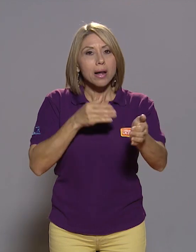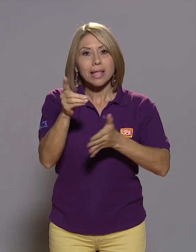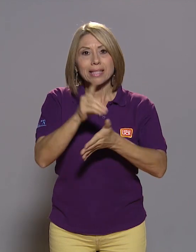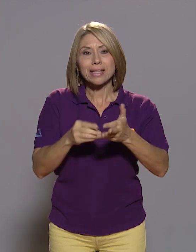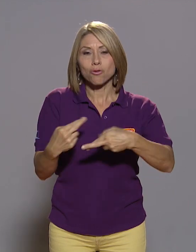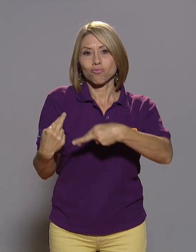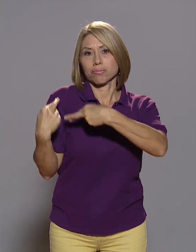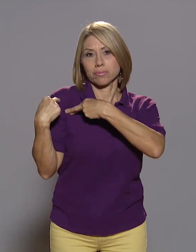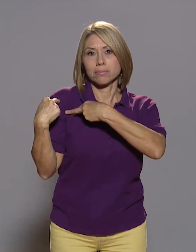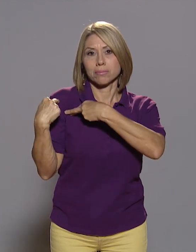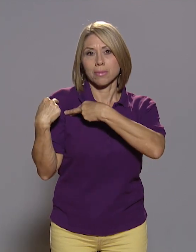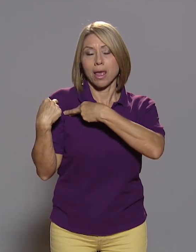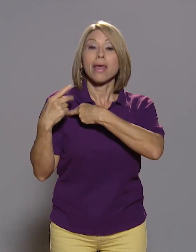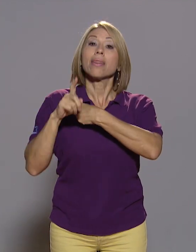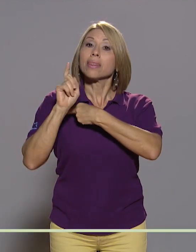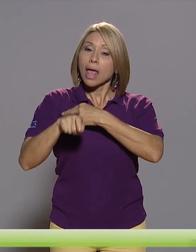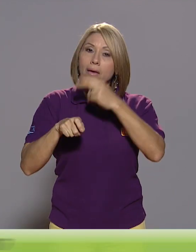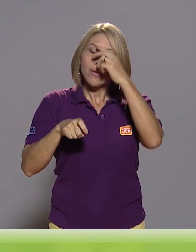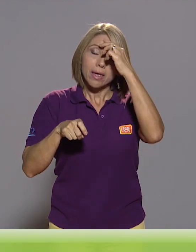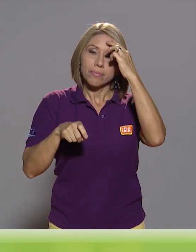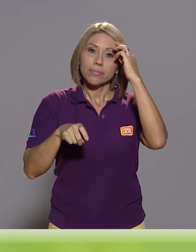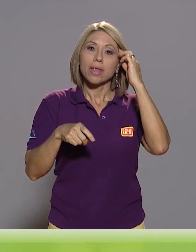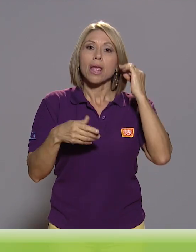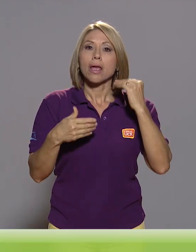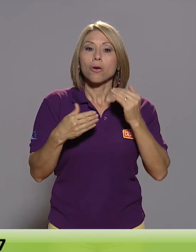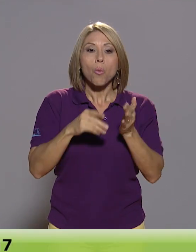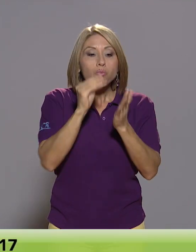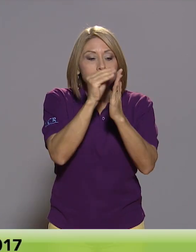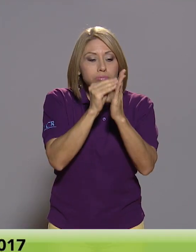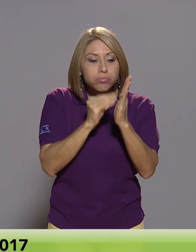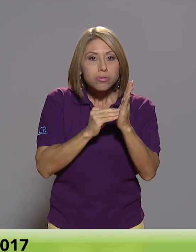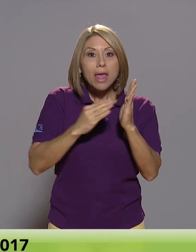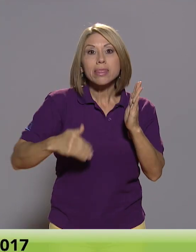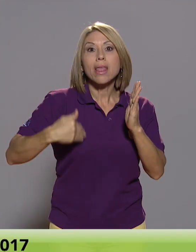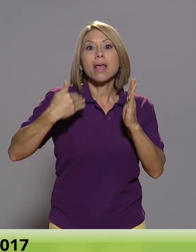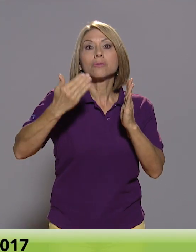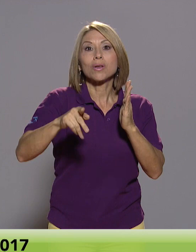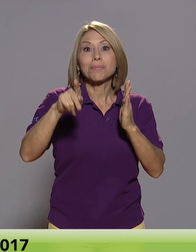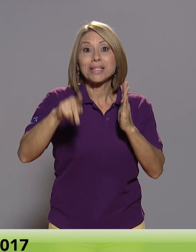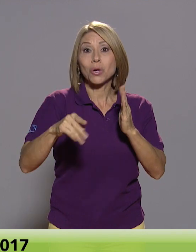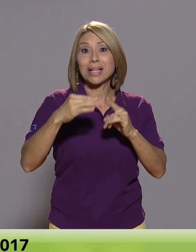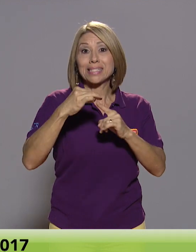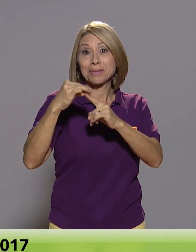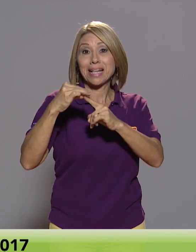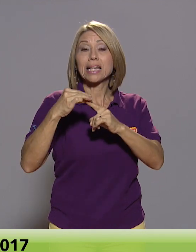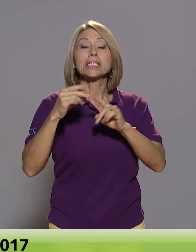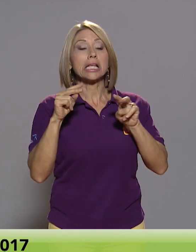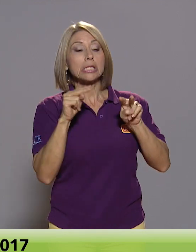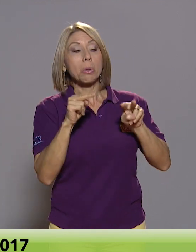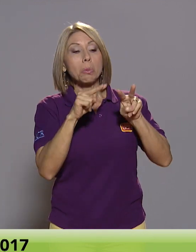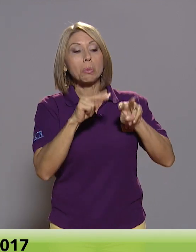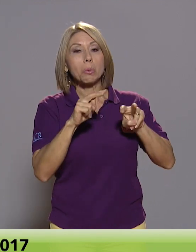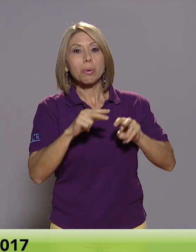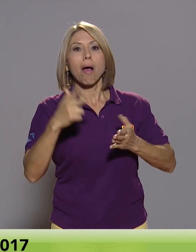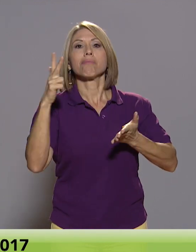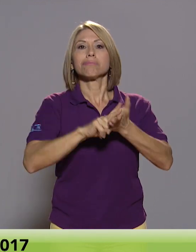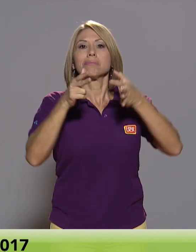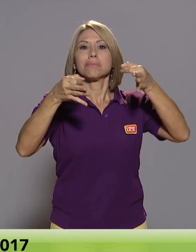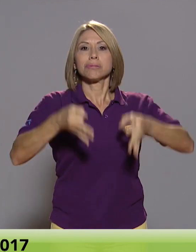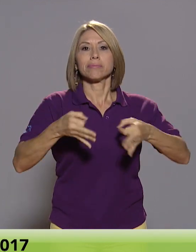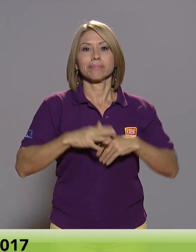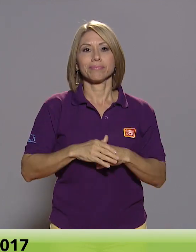responsable, en el cual tiene que haber validación de personas especialistas. Las personas con